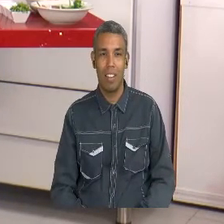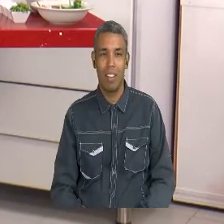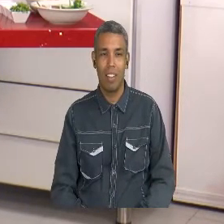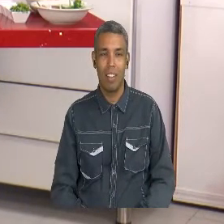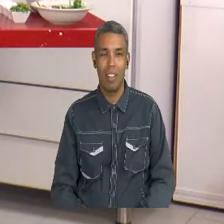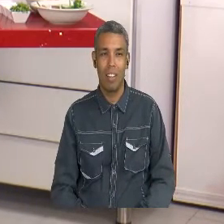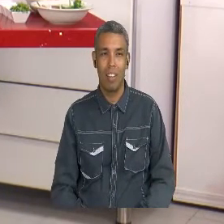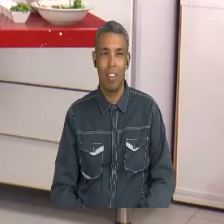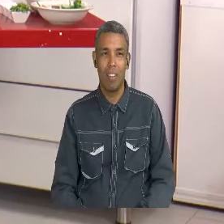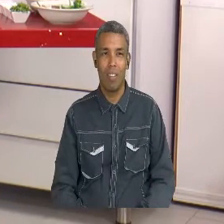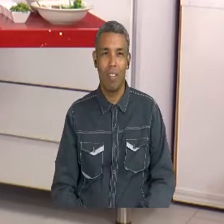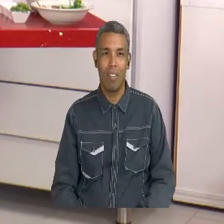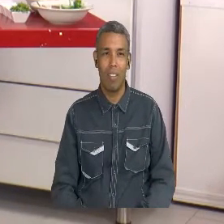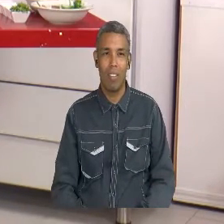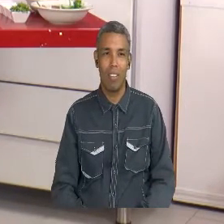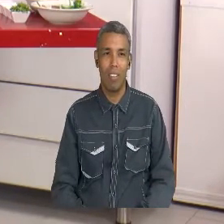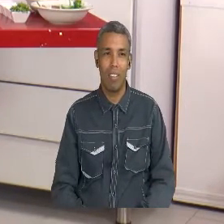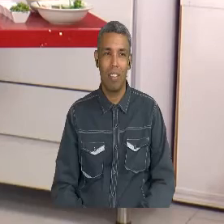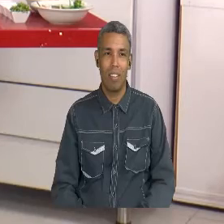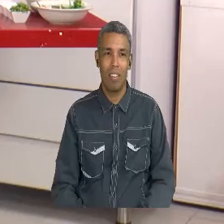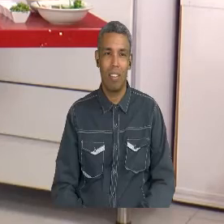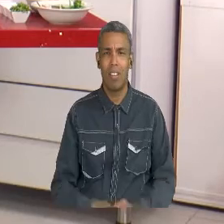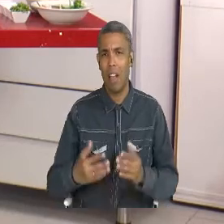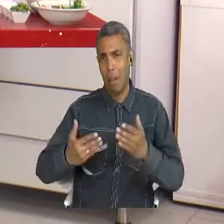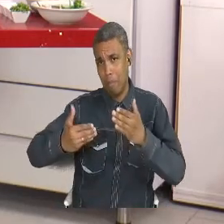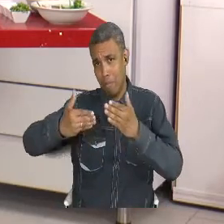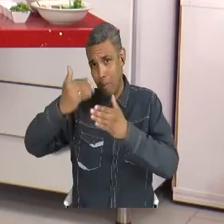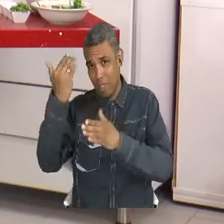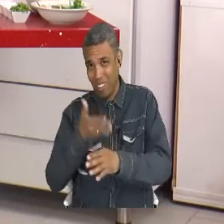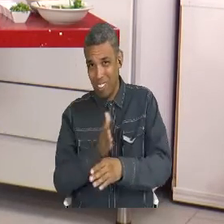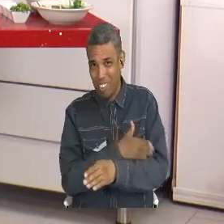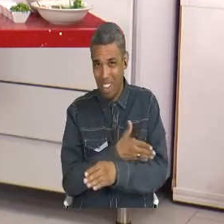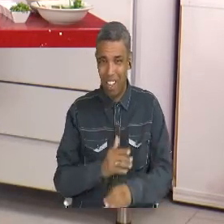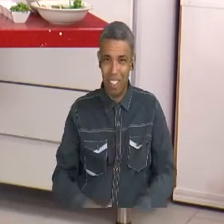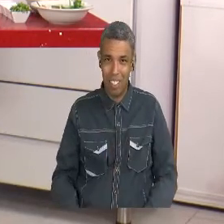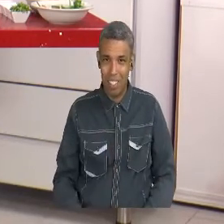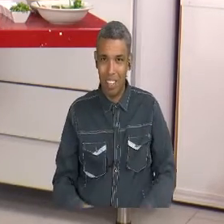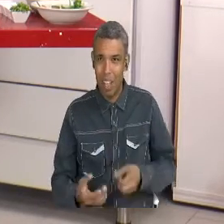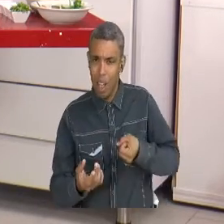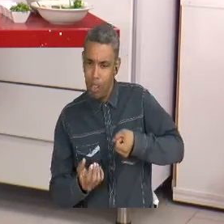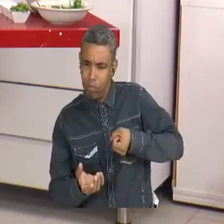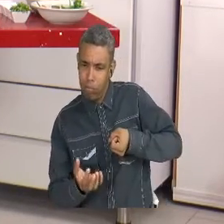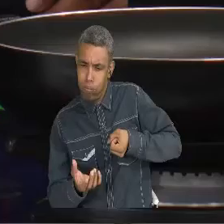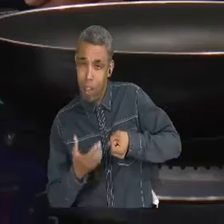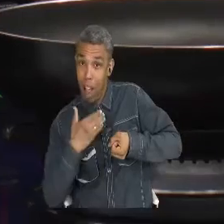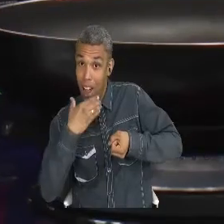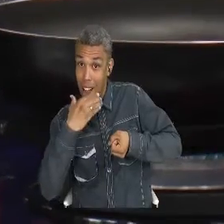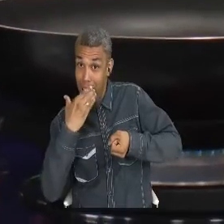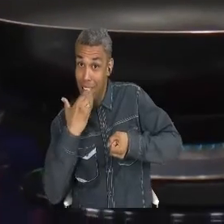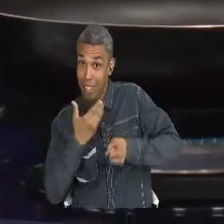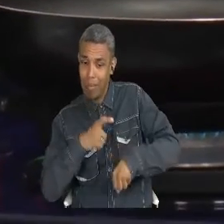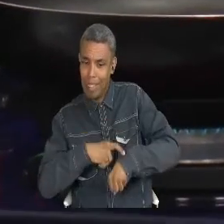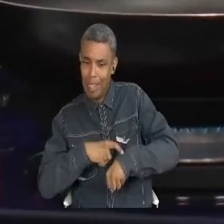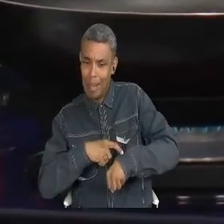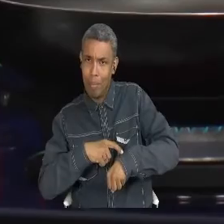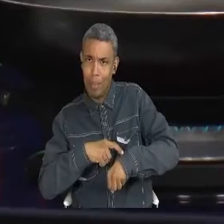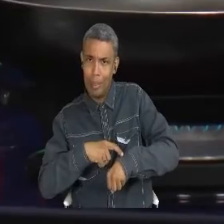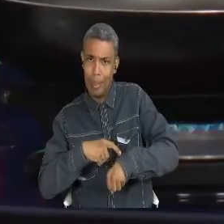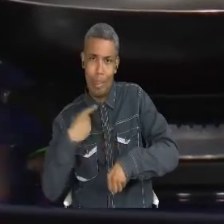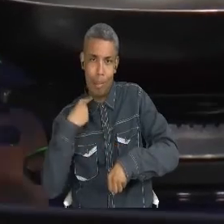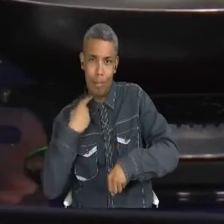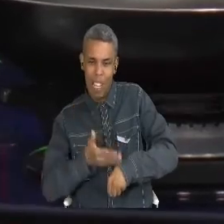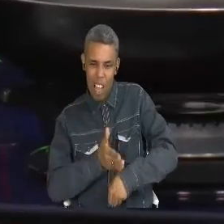vamos a empezar. Prendemos acá, ya previamente teníamos un poquito caliente. Ajá. Y vamos a prender acá, vamos a hacer 2